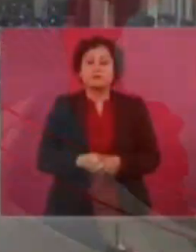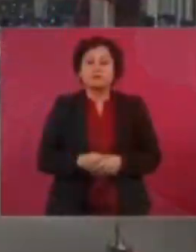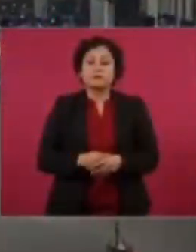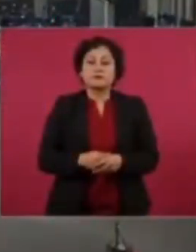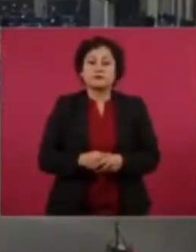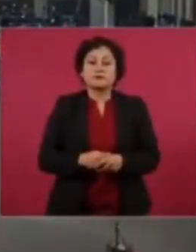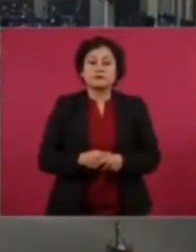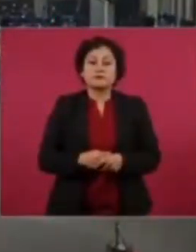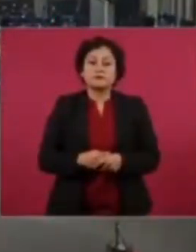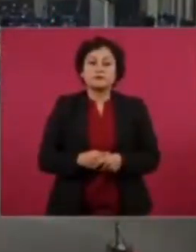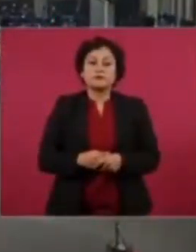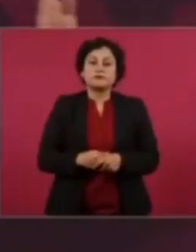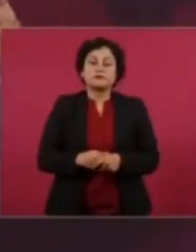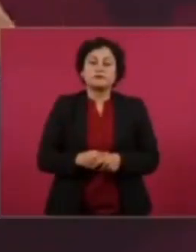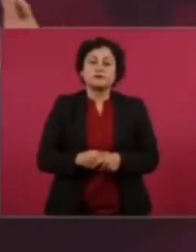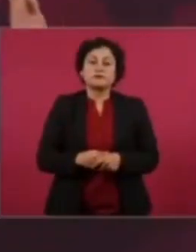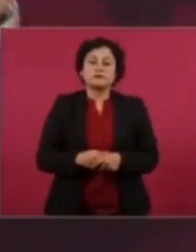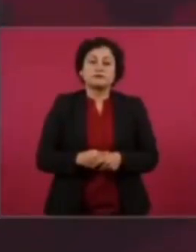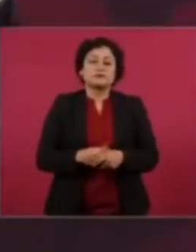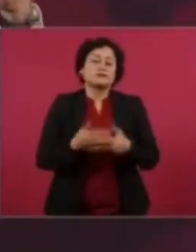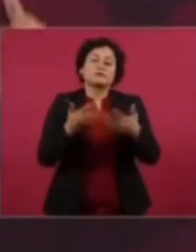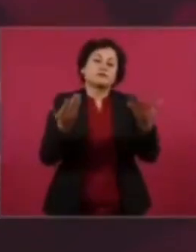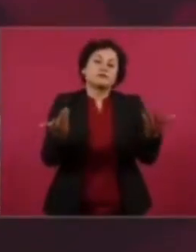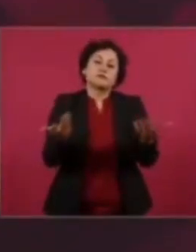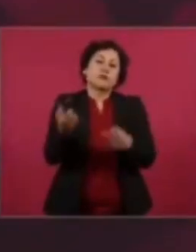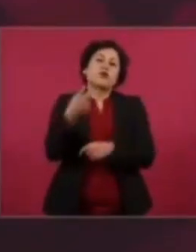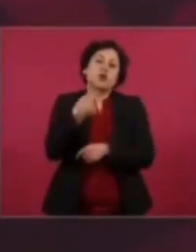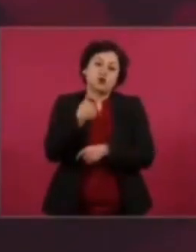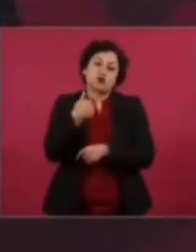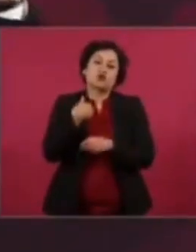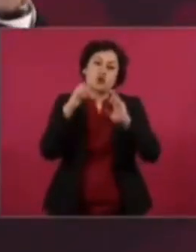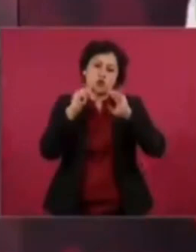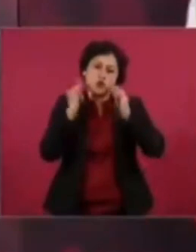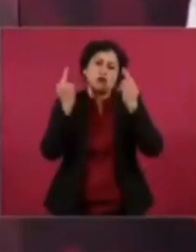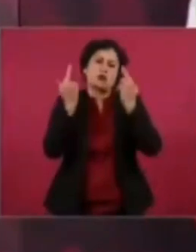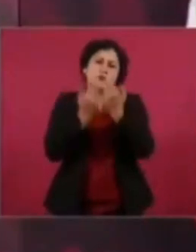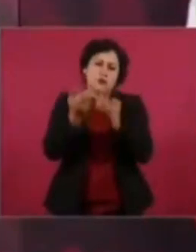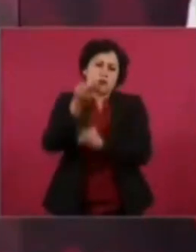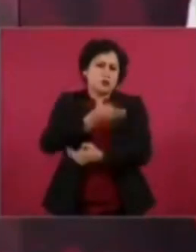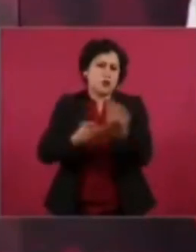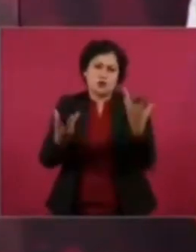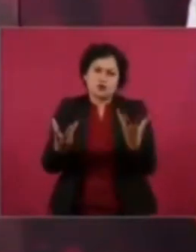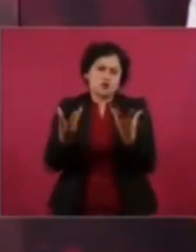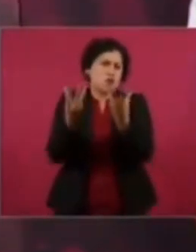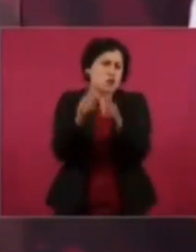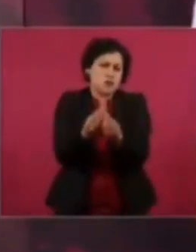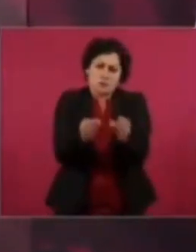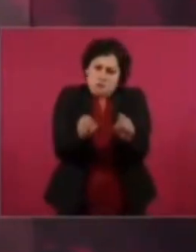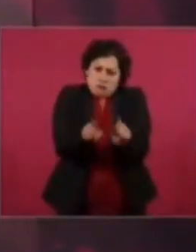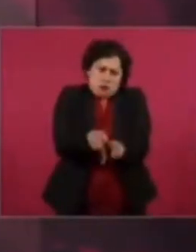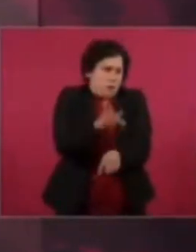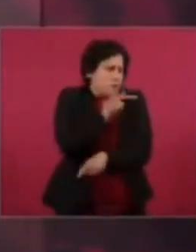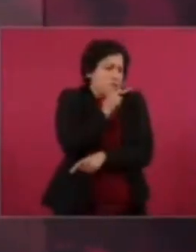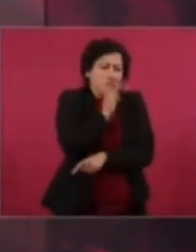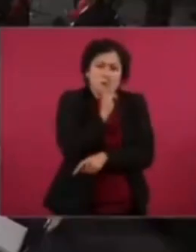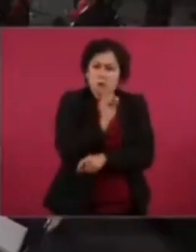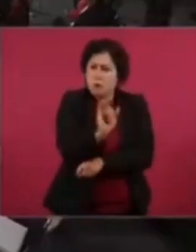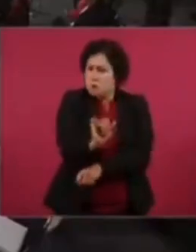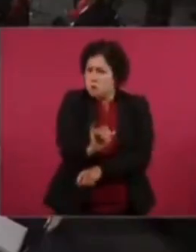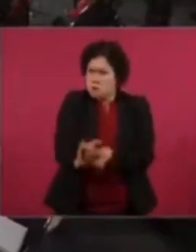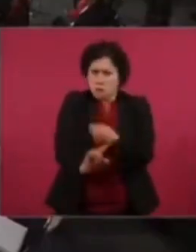esto. Ah, no, me reuniré con todos en su momento y desde luego con los padres, sin ningún problema. Pero